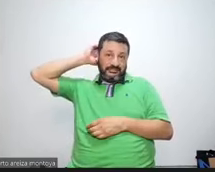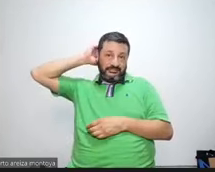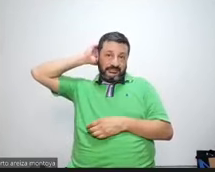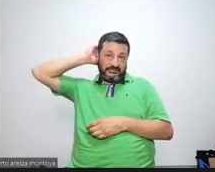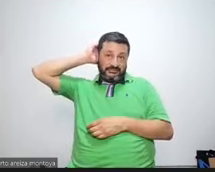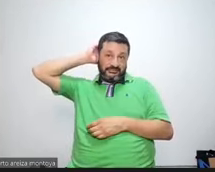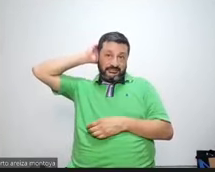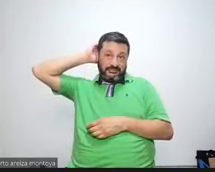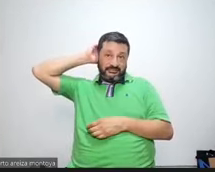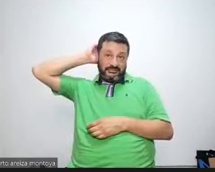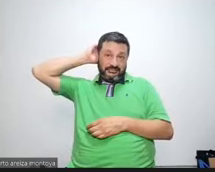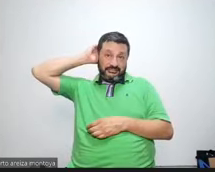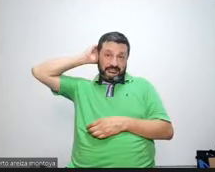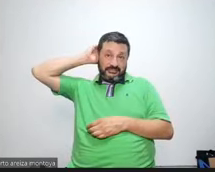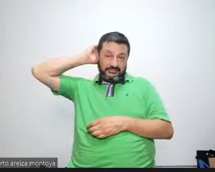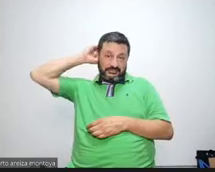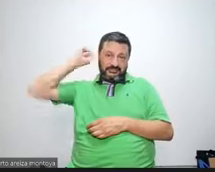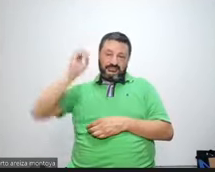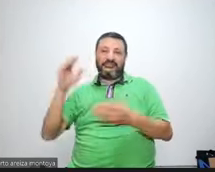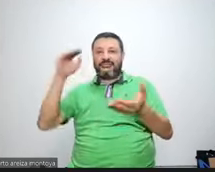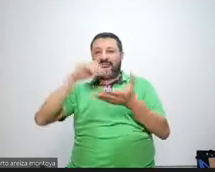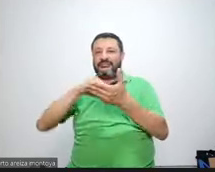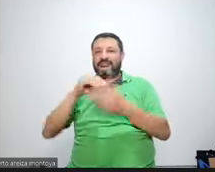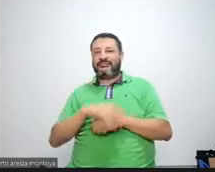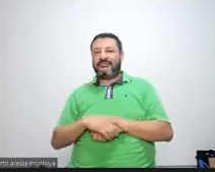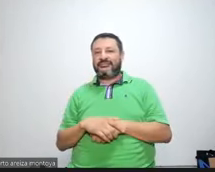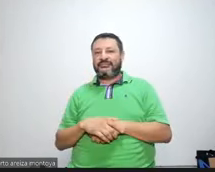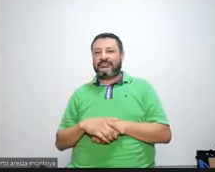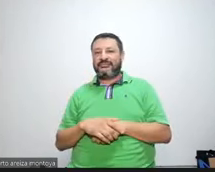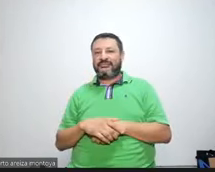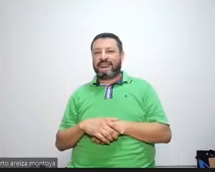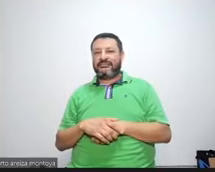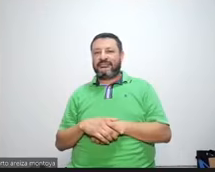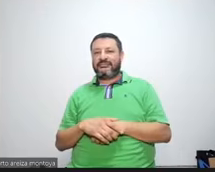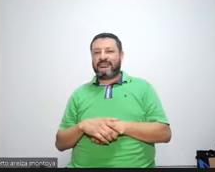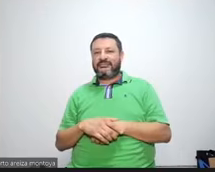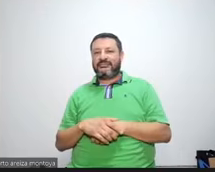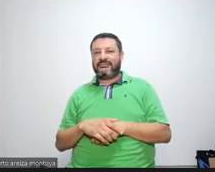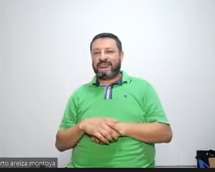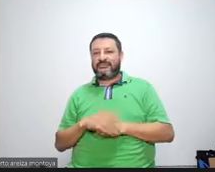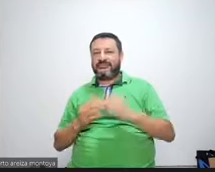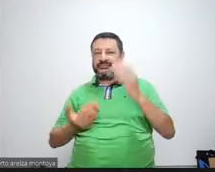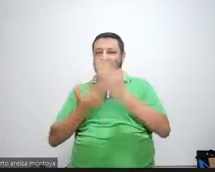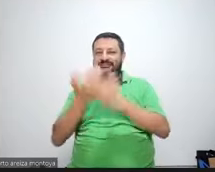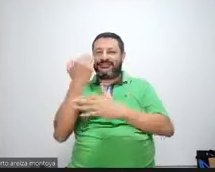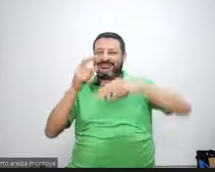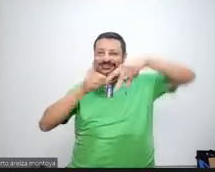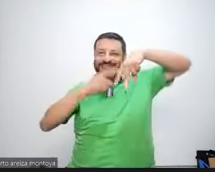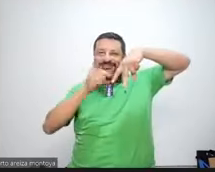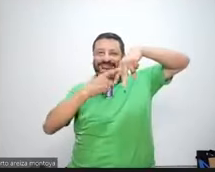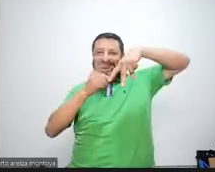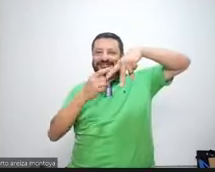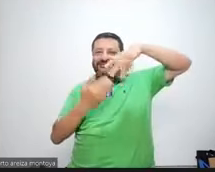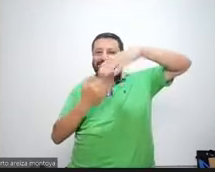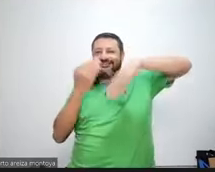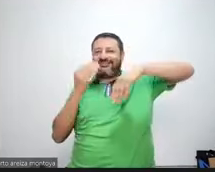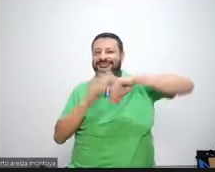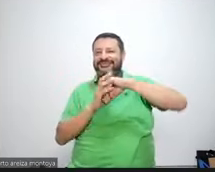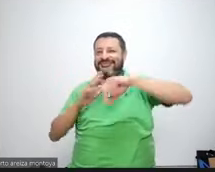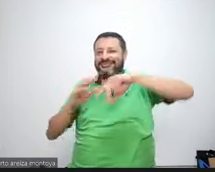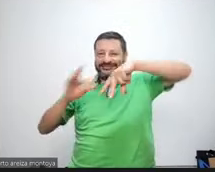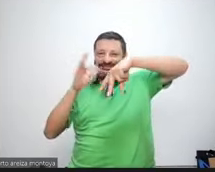empezar este nuevo ciclo, o sea, prácticamente lo voy a empezar con rodilla nueva, súper amarrada.